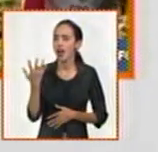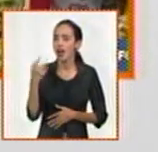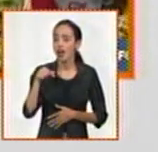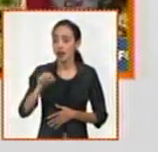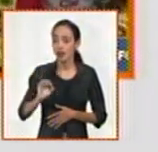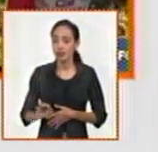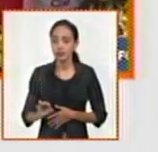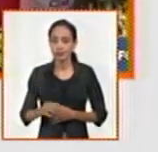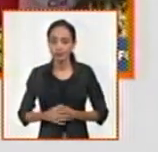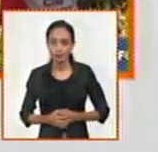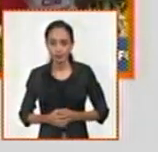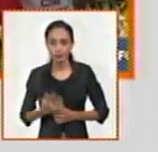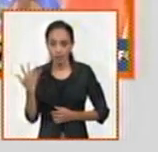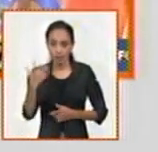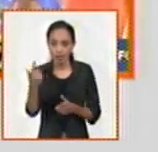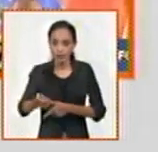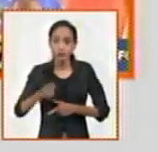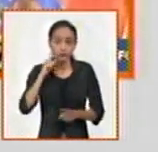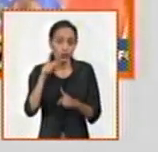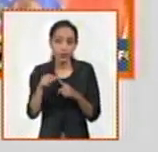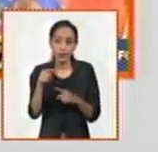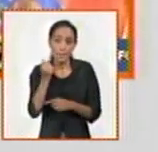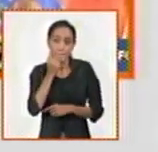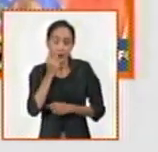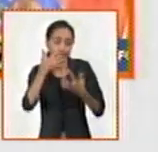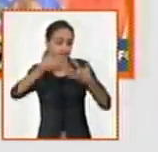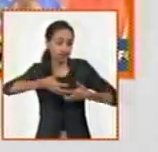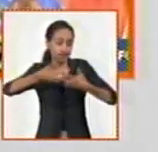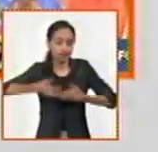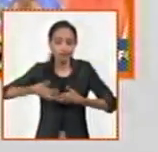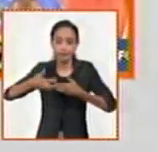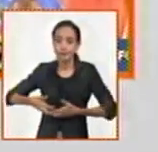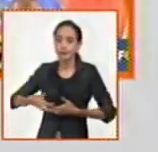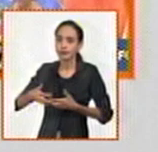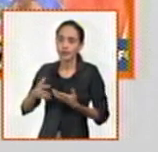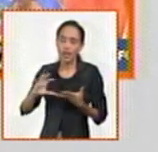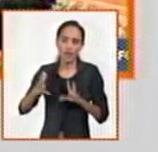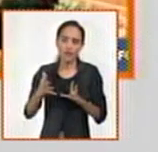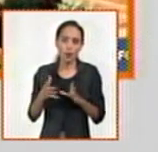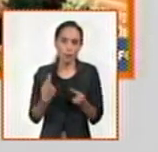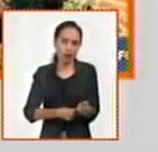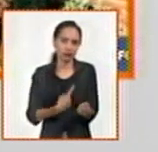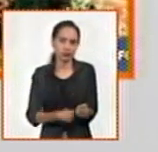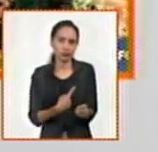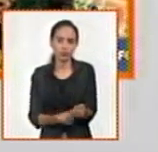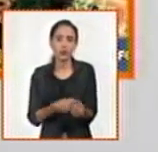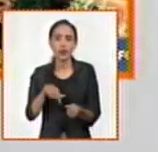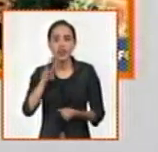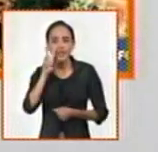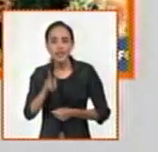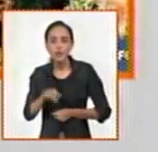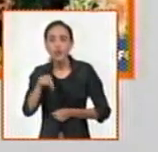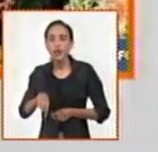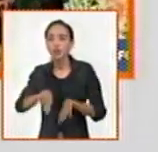que objetivamente es mucho más productivo que el modelo convencional. Entonces vemos aquí